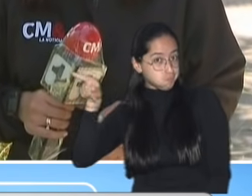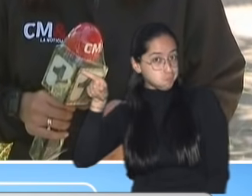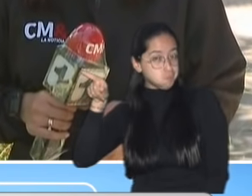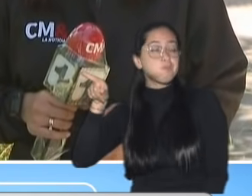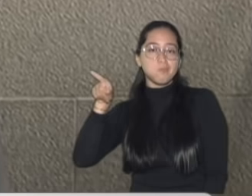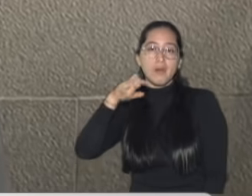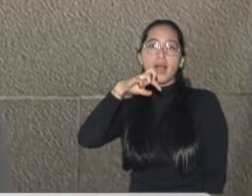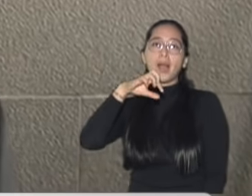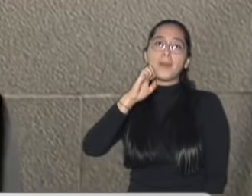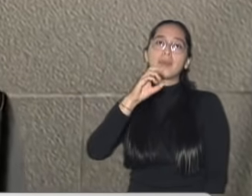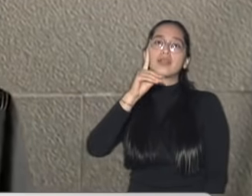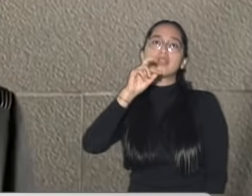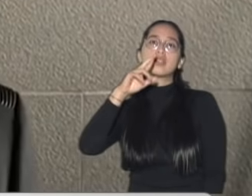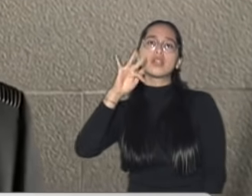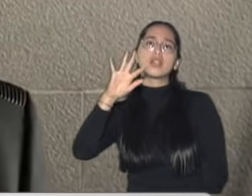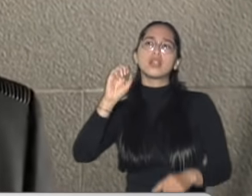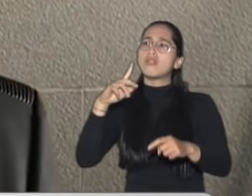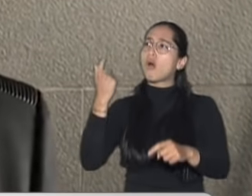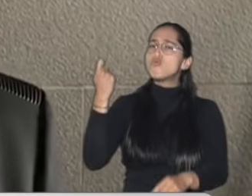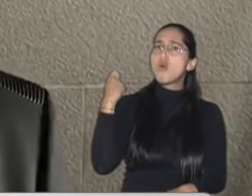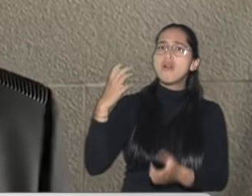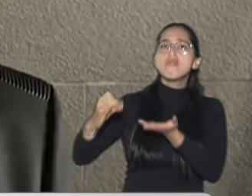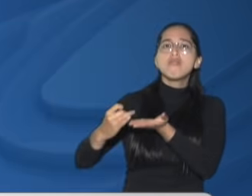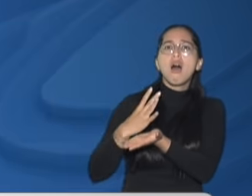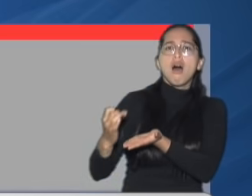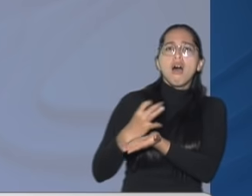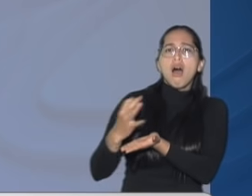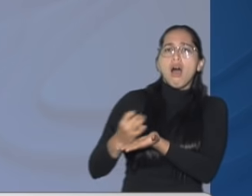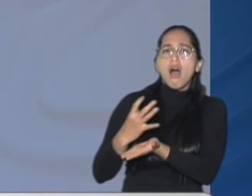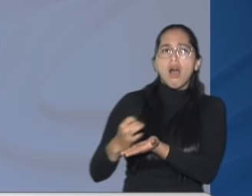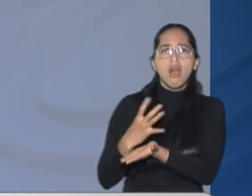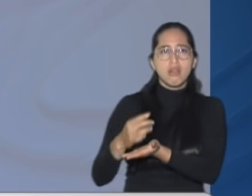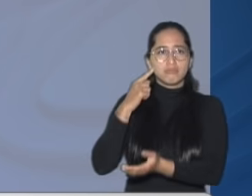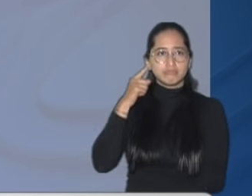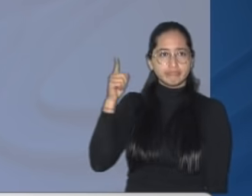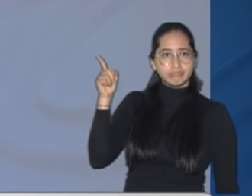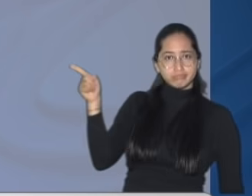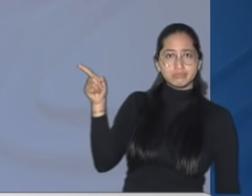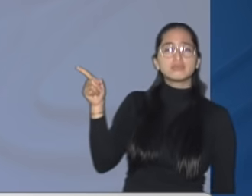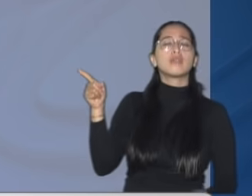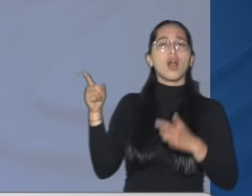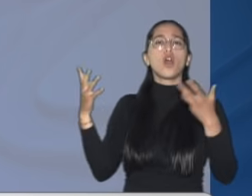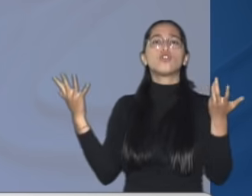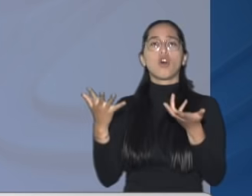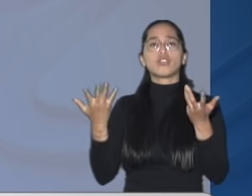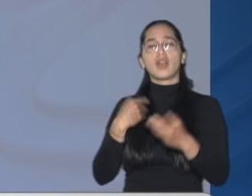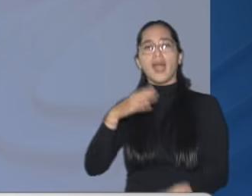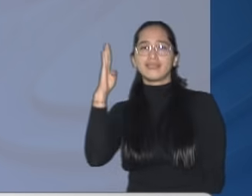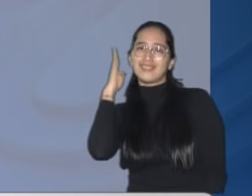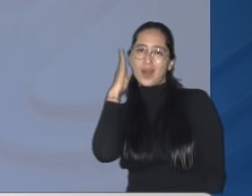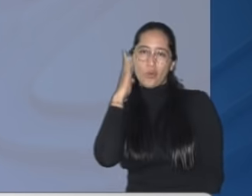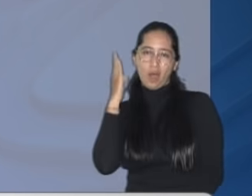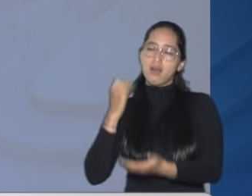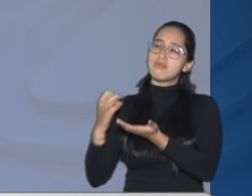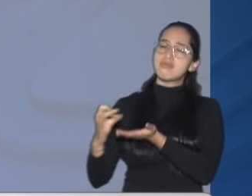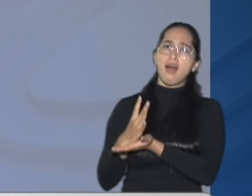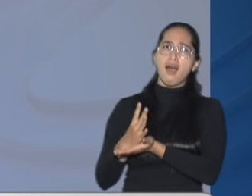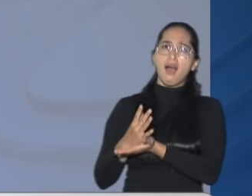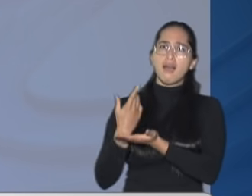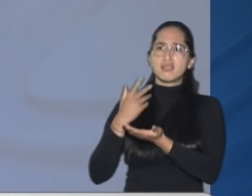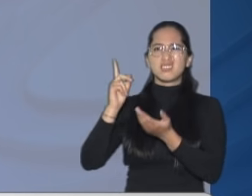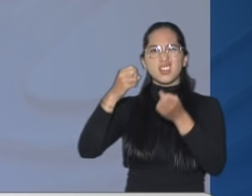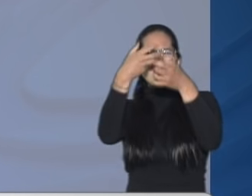en las últimas horas varios mensajes amenazantes e intimidatorios en su teléfono móvil. Los mensajes